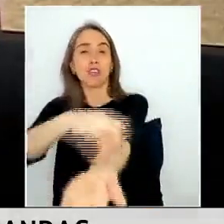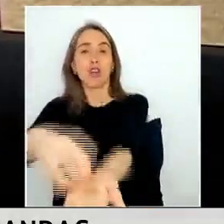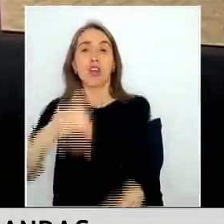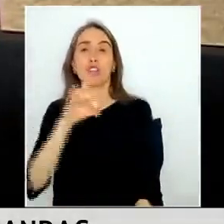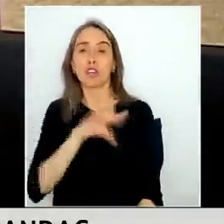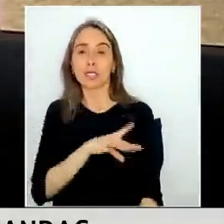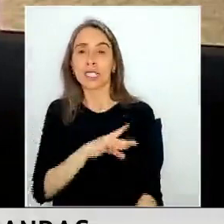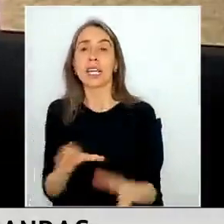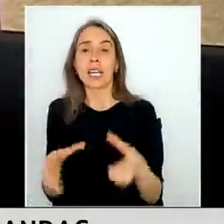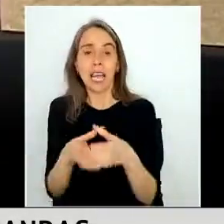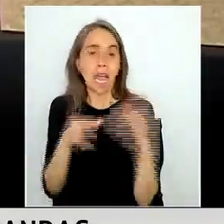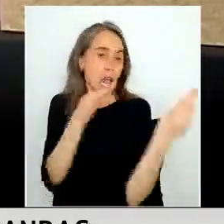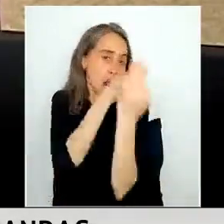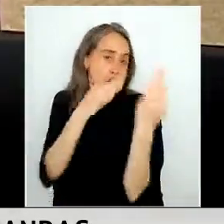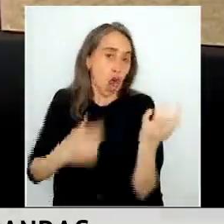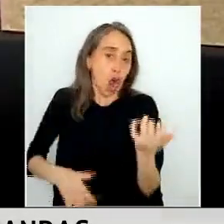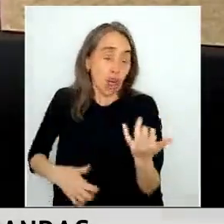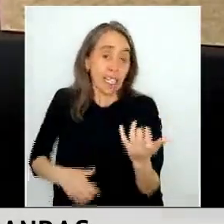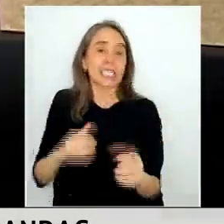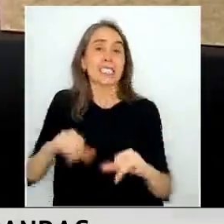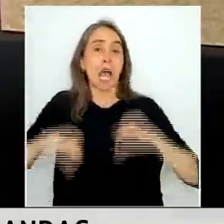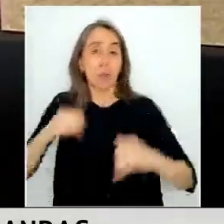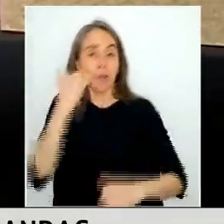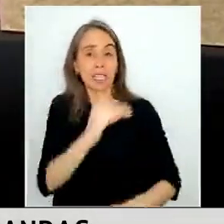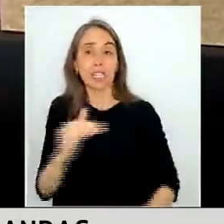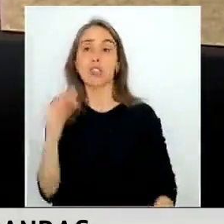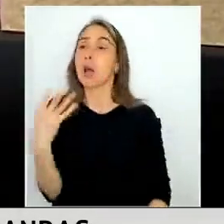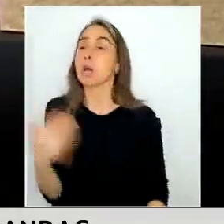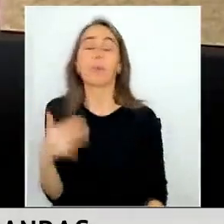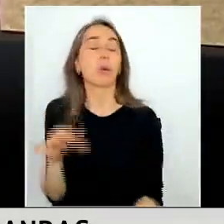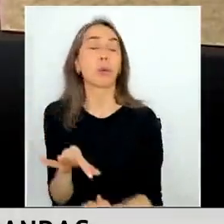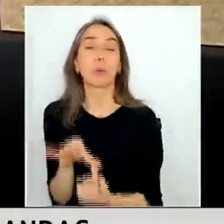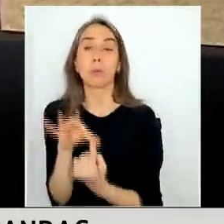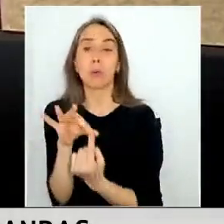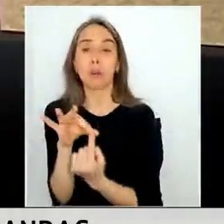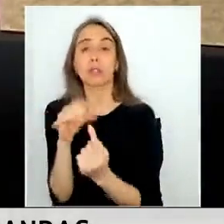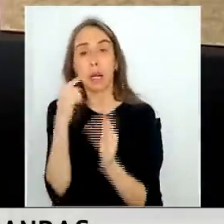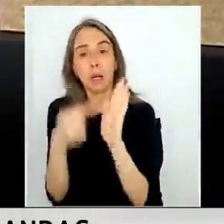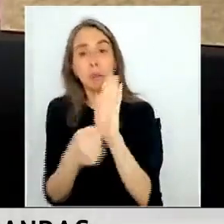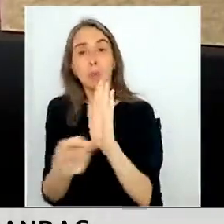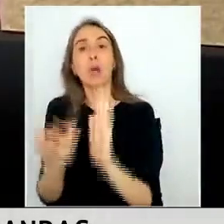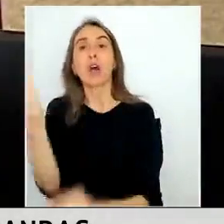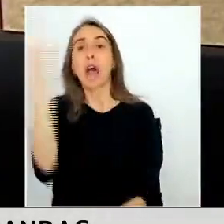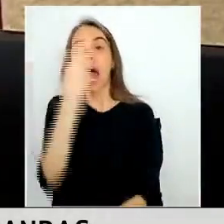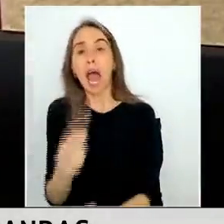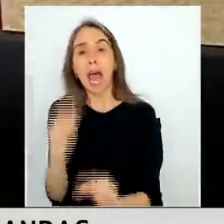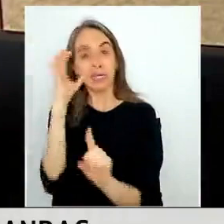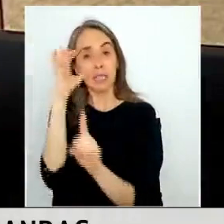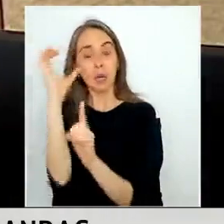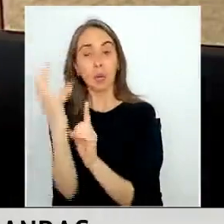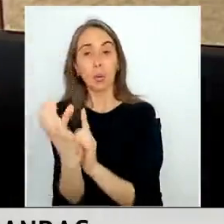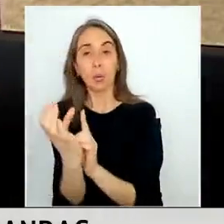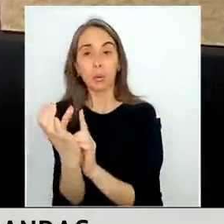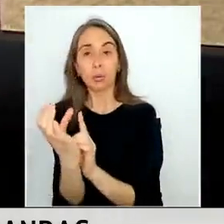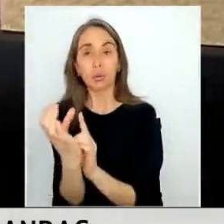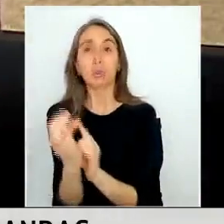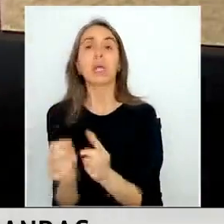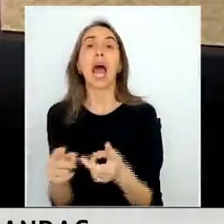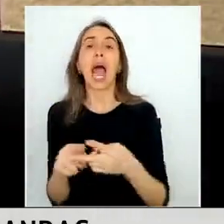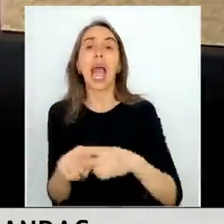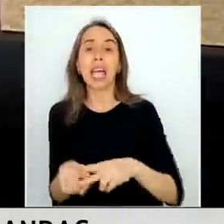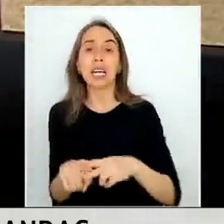juveniles son claves son claves y demuestran cóm el arte y la cultura son una herramienta